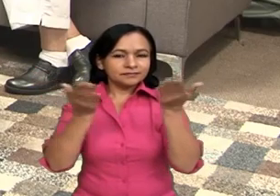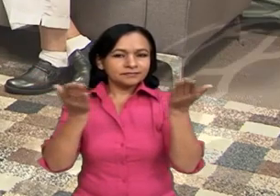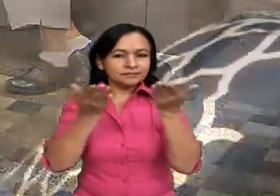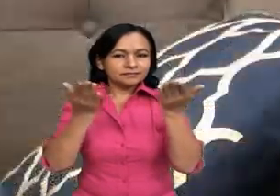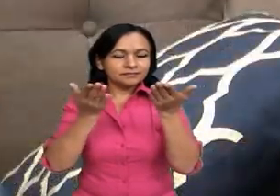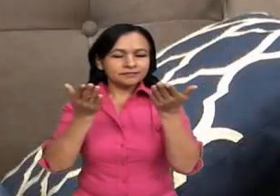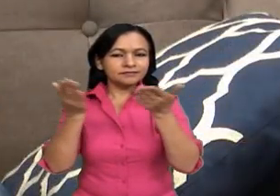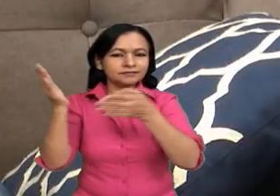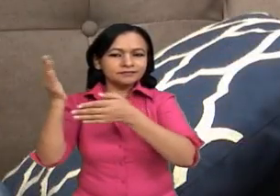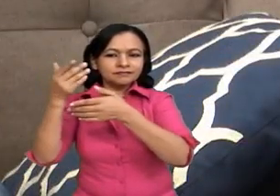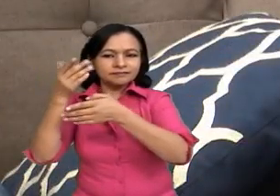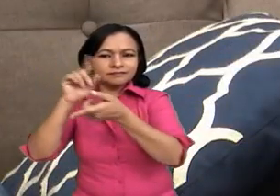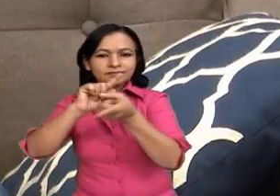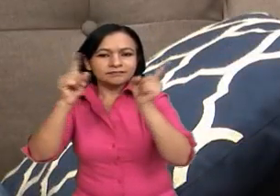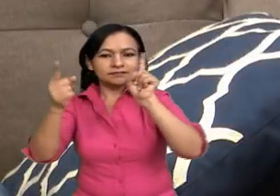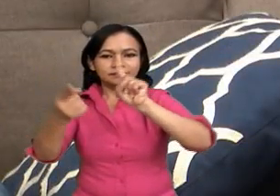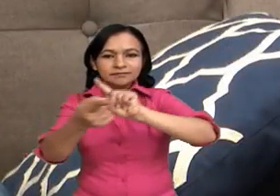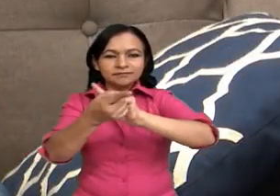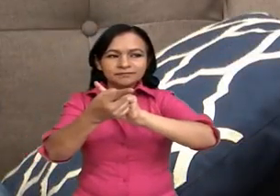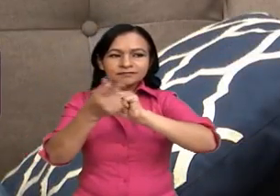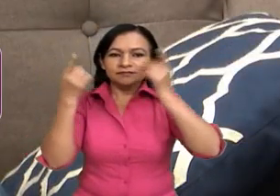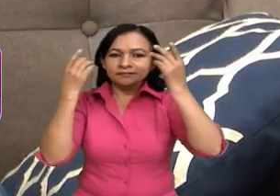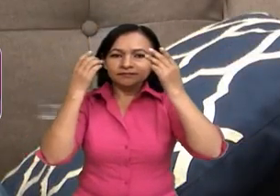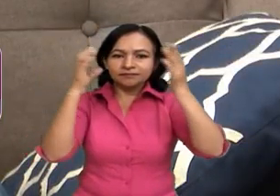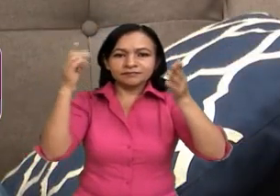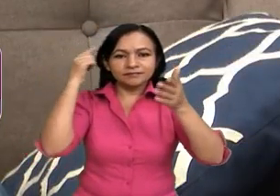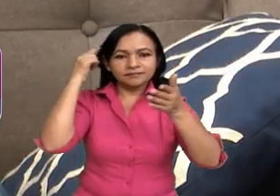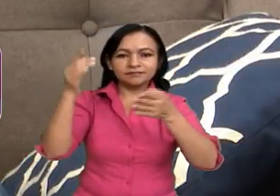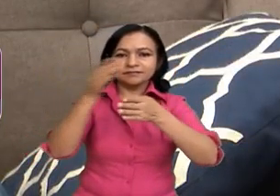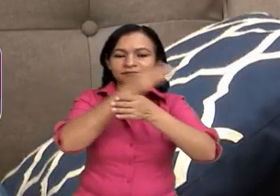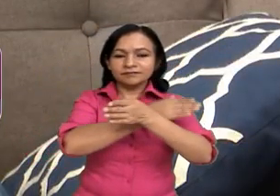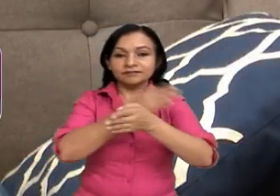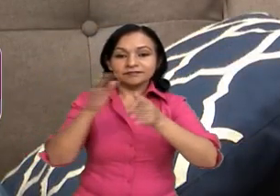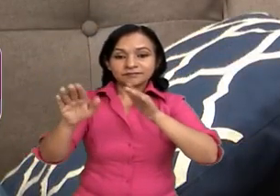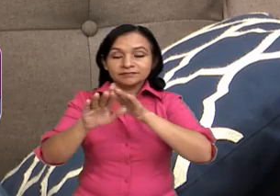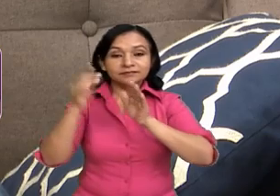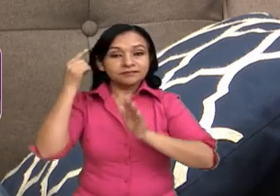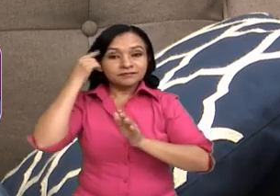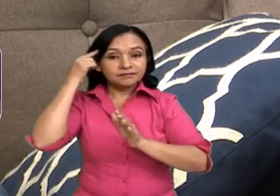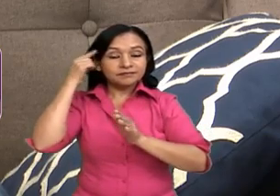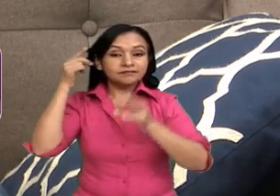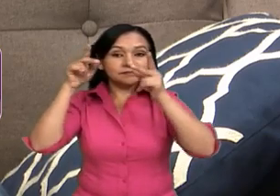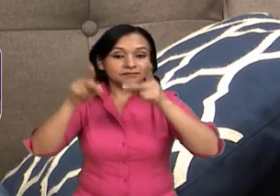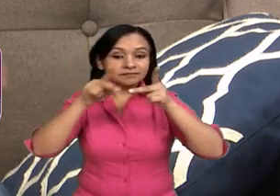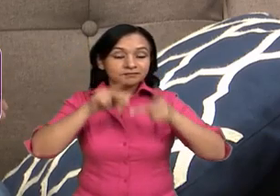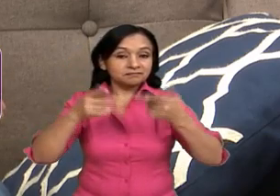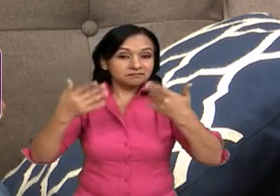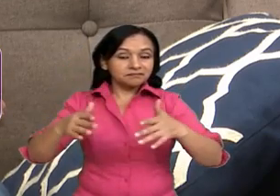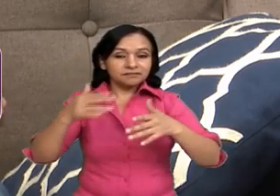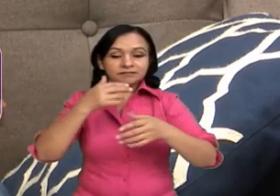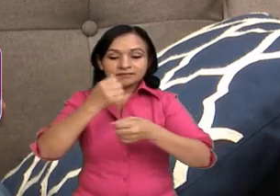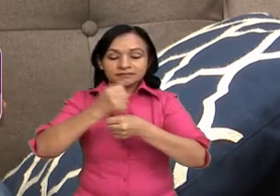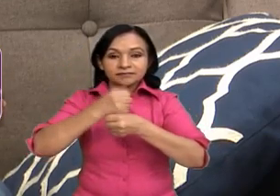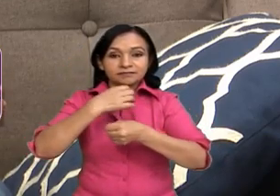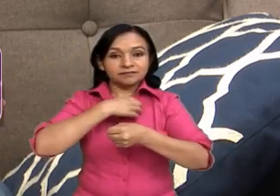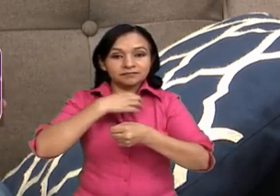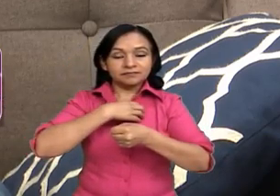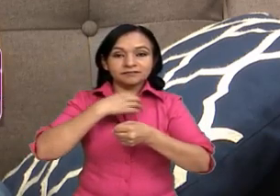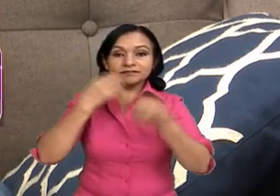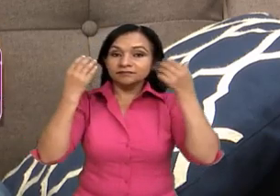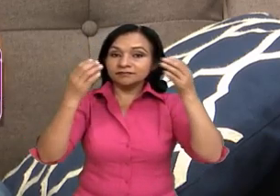romper esquemas, sobre cómo transformar realidades. Empezamos desde, claro, una base de pensamiento, pero también una base de ejecución y de acciones